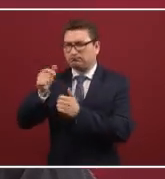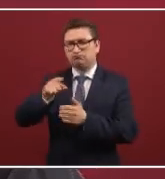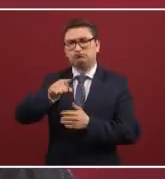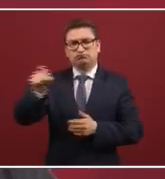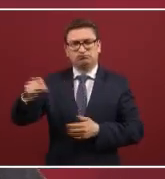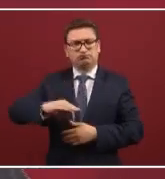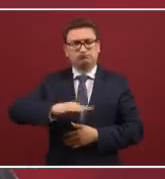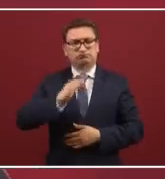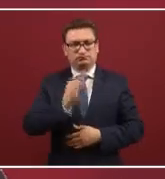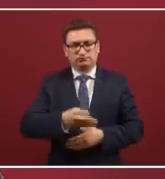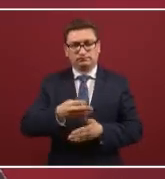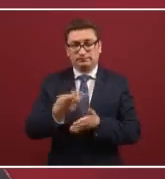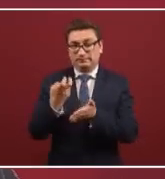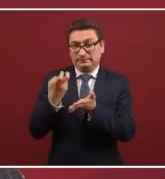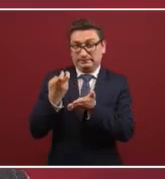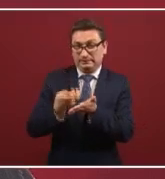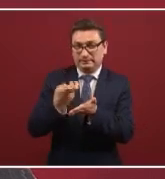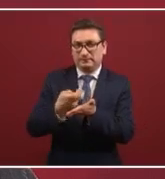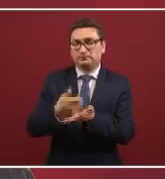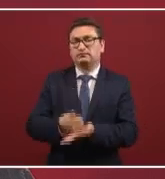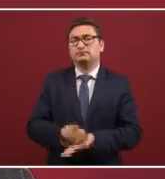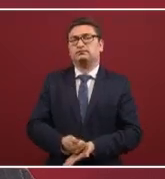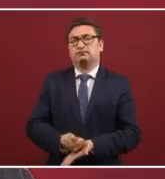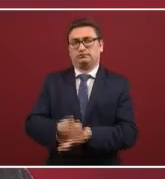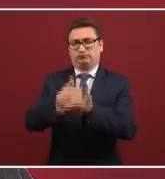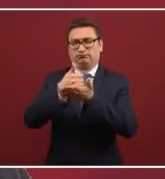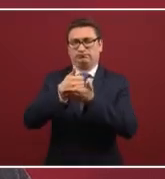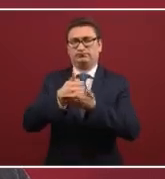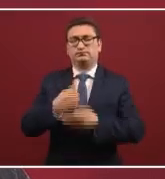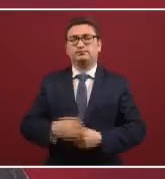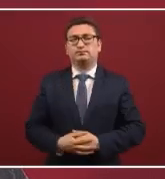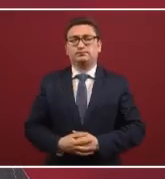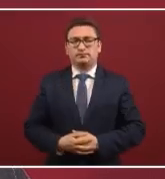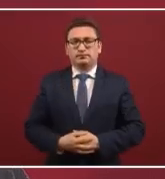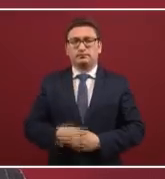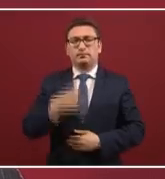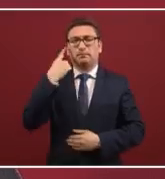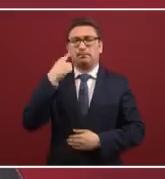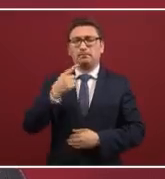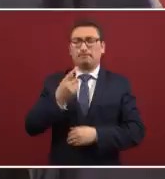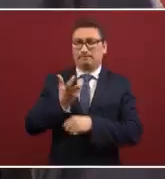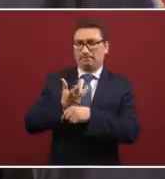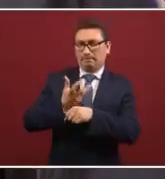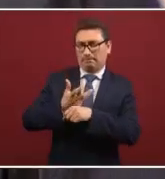que ayudan a tener una relación de cooperación